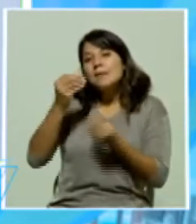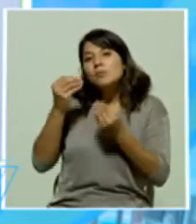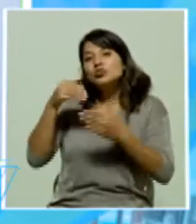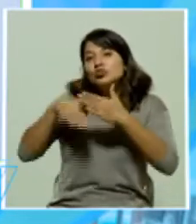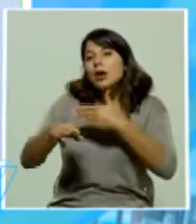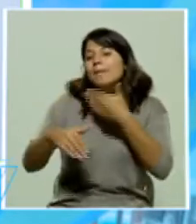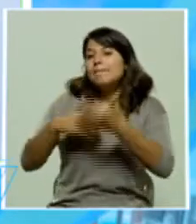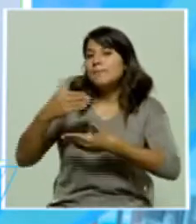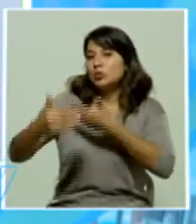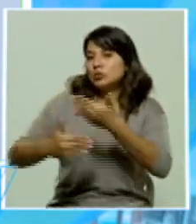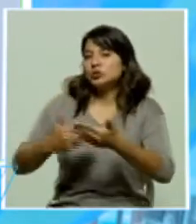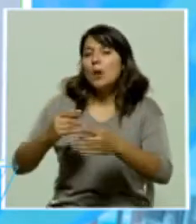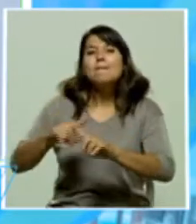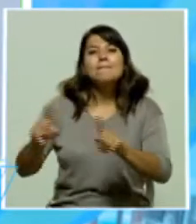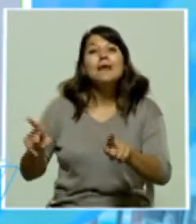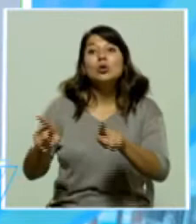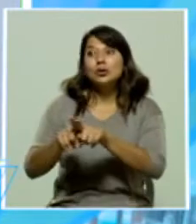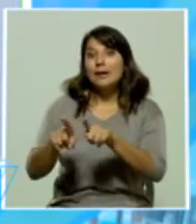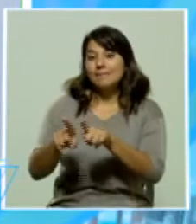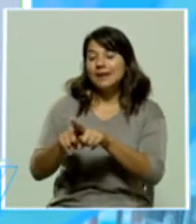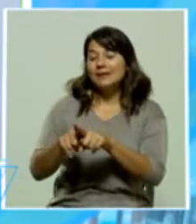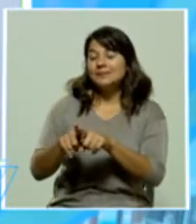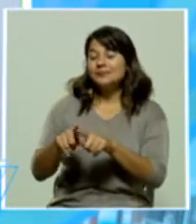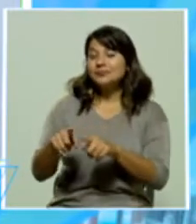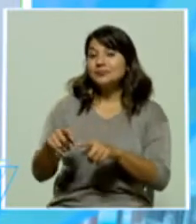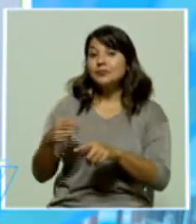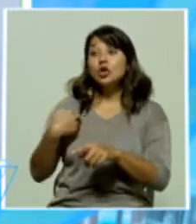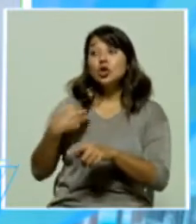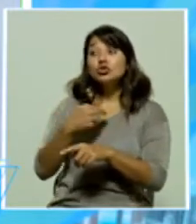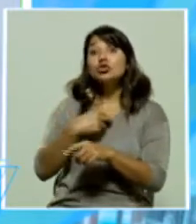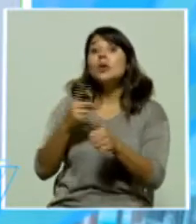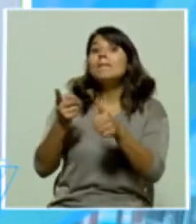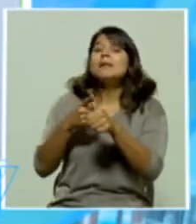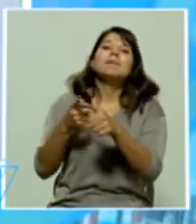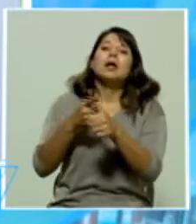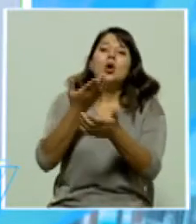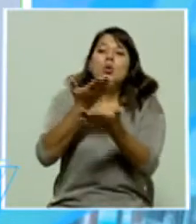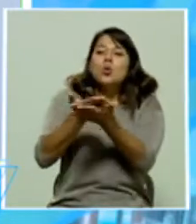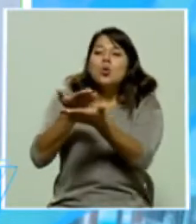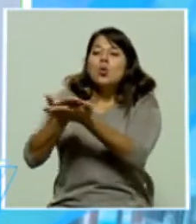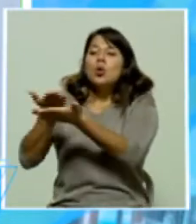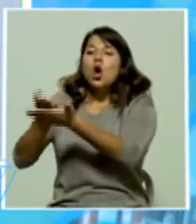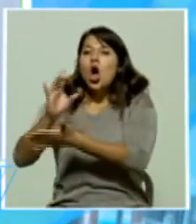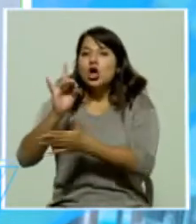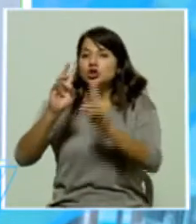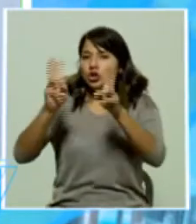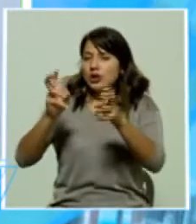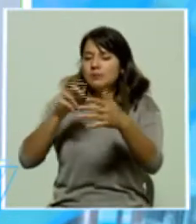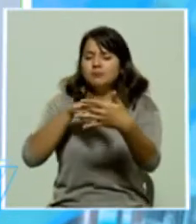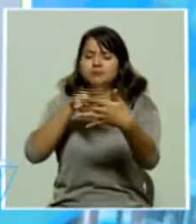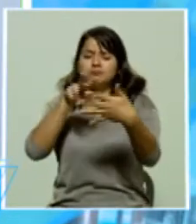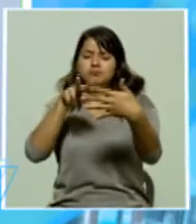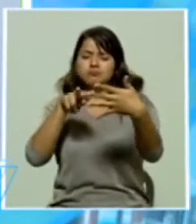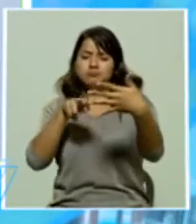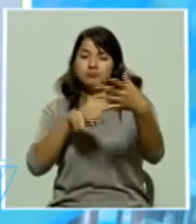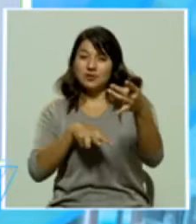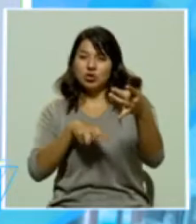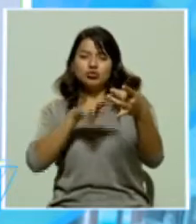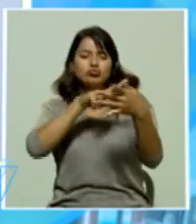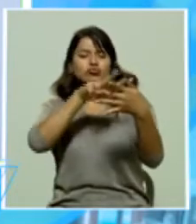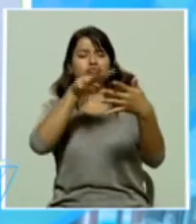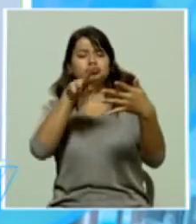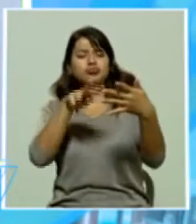Ernesto, habían 8 temas, que fue lo que planteamos, 8 temas, y realmente yo creo que desde que establecimos este como una de